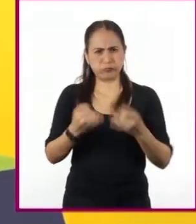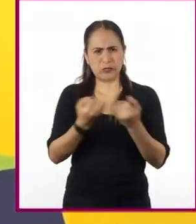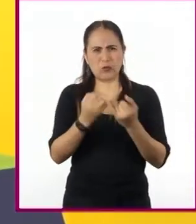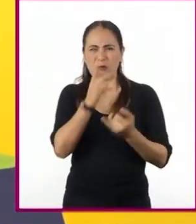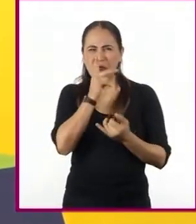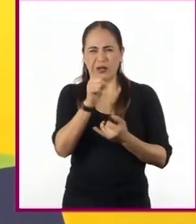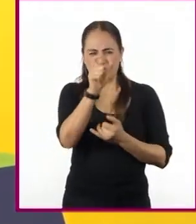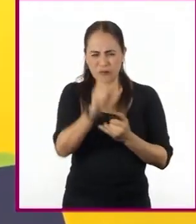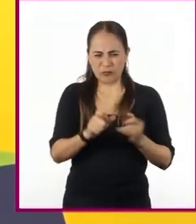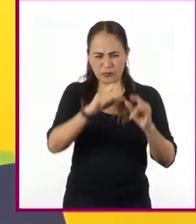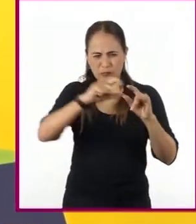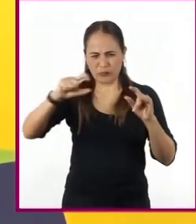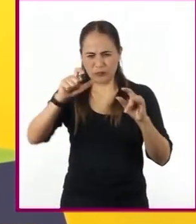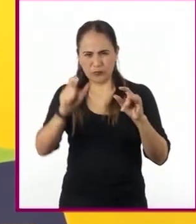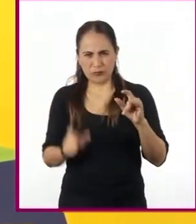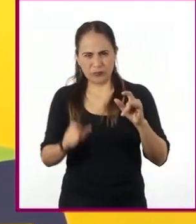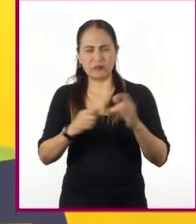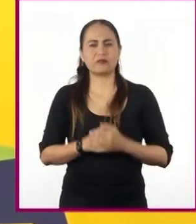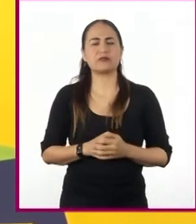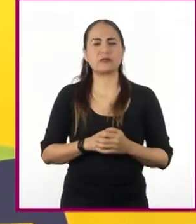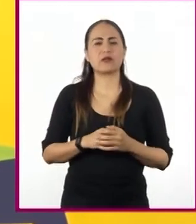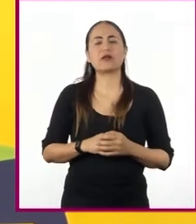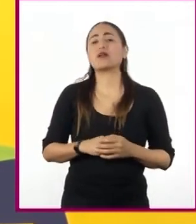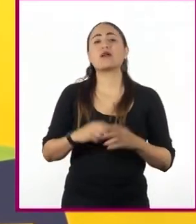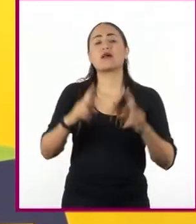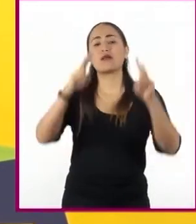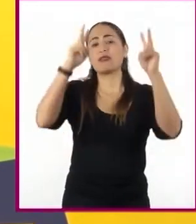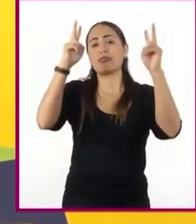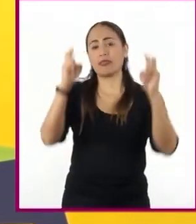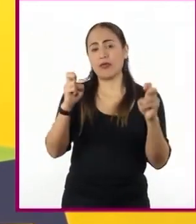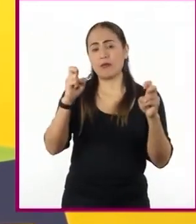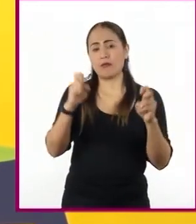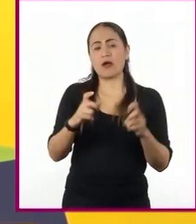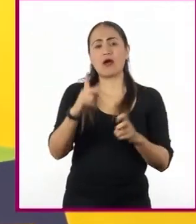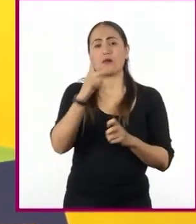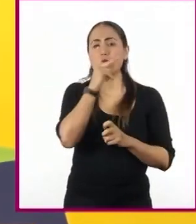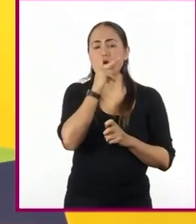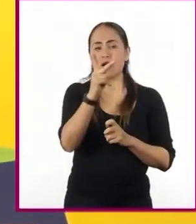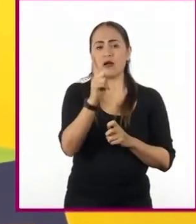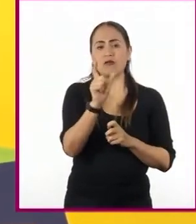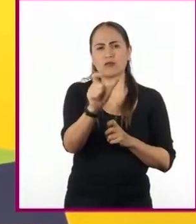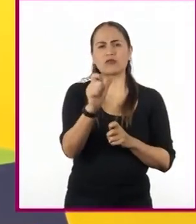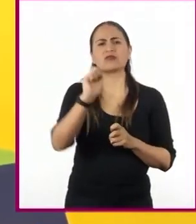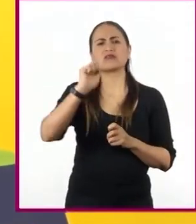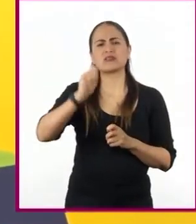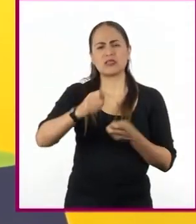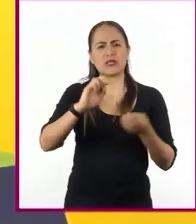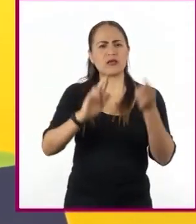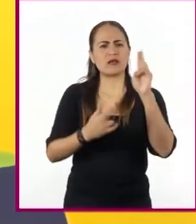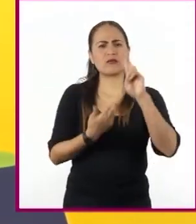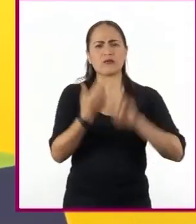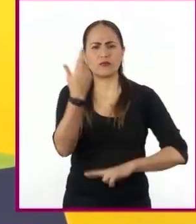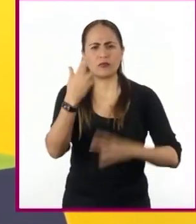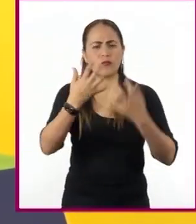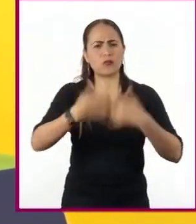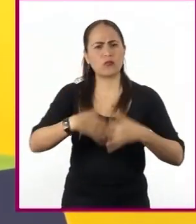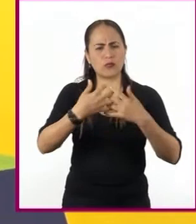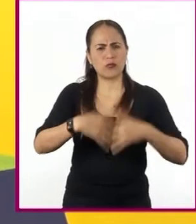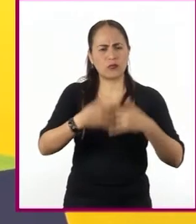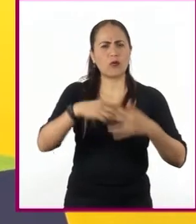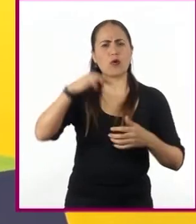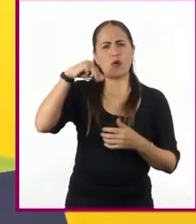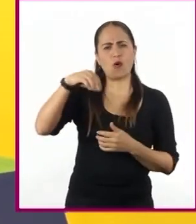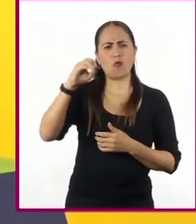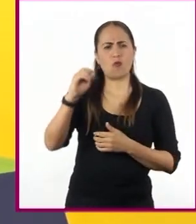El título y el lema hacen referencia a elementos icónicos de la industrialización, como el engrane y el motor,